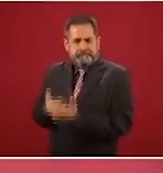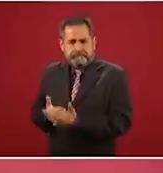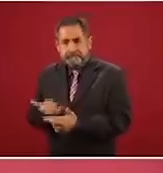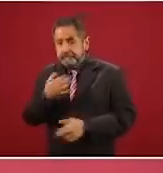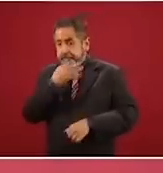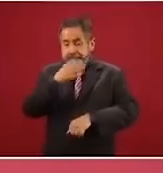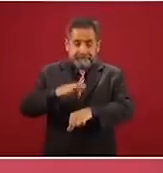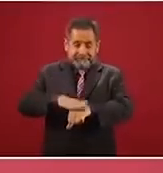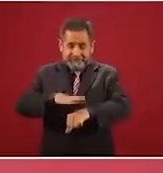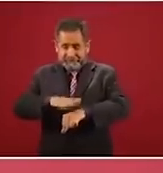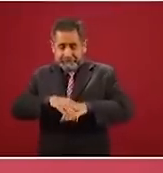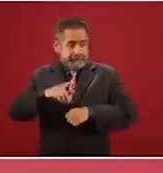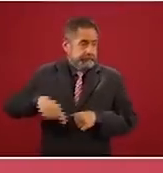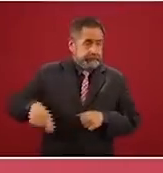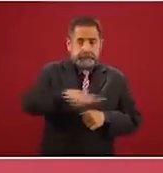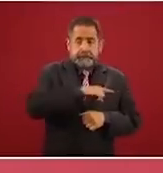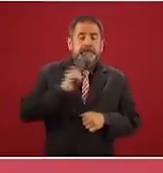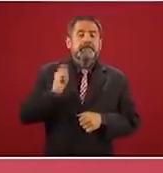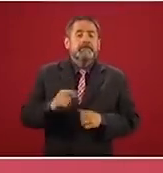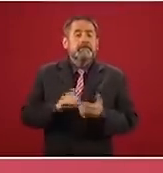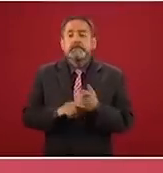gente de que eso